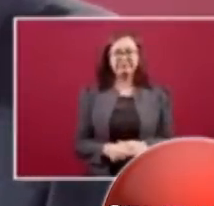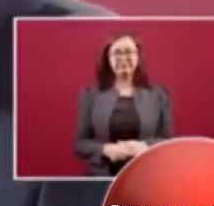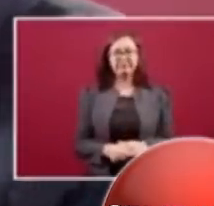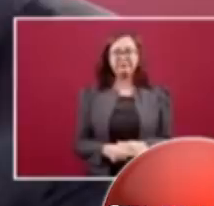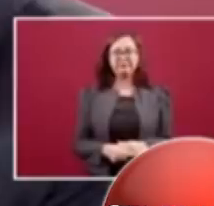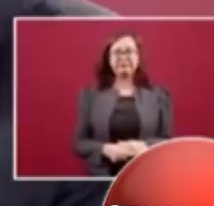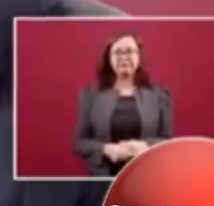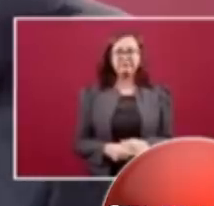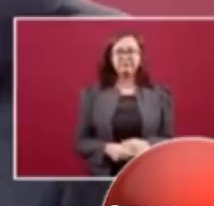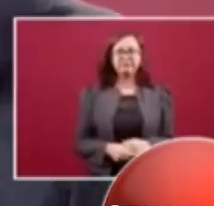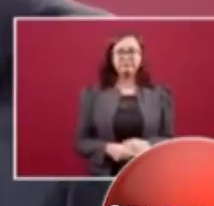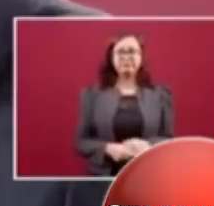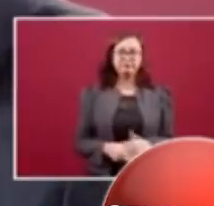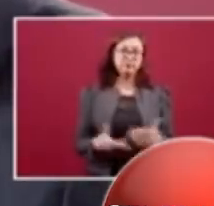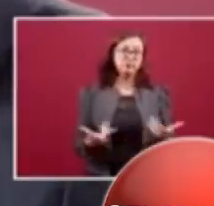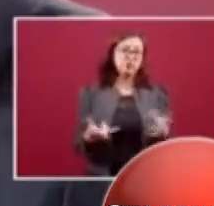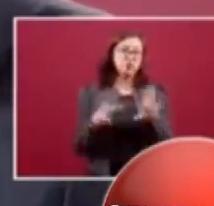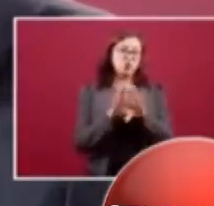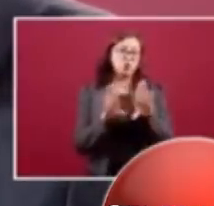cobrando subvenciones,